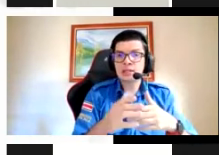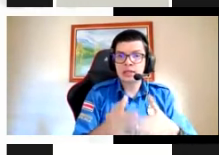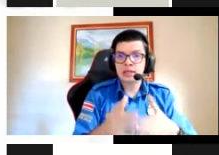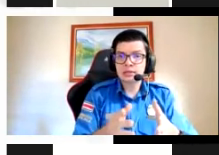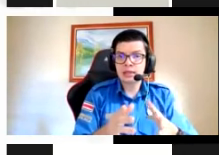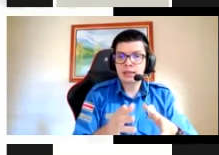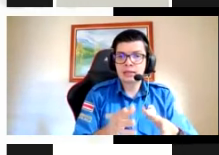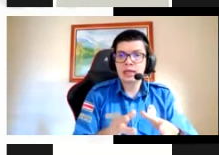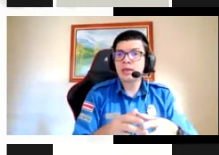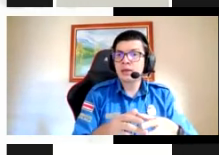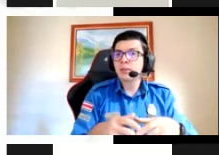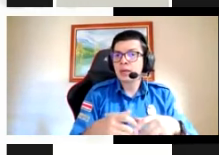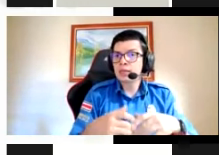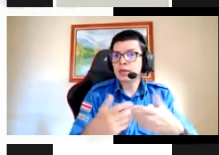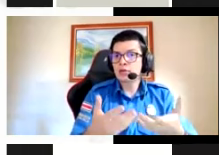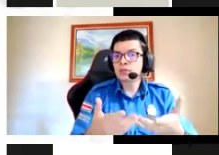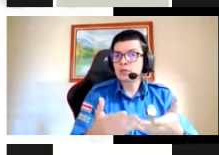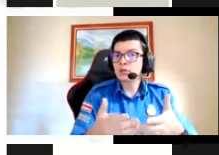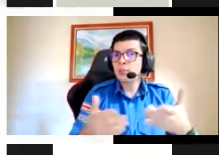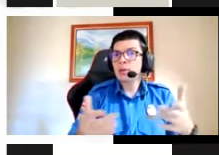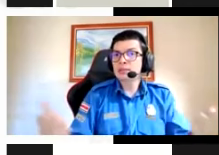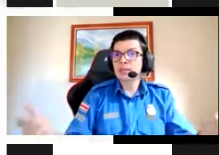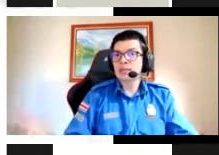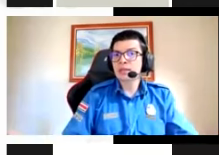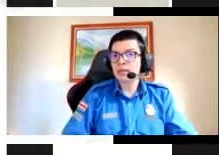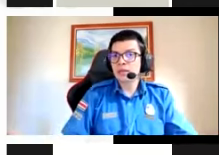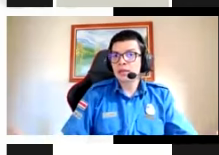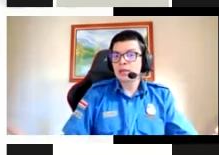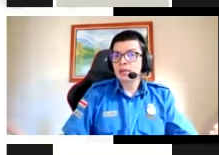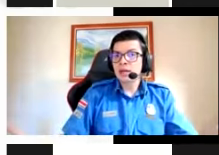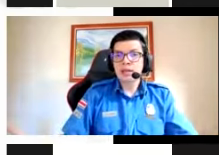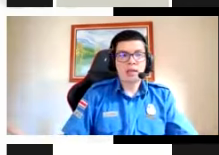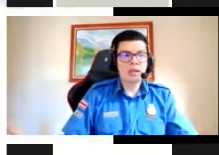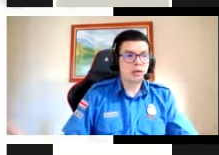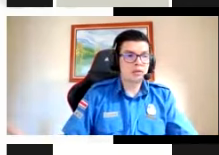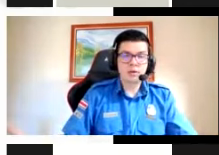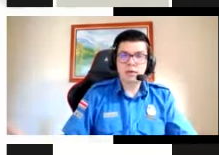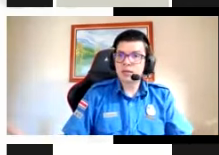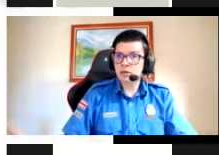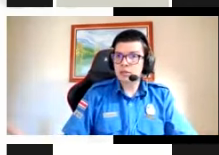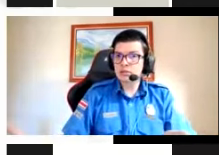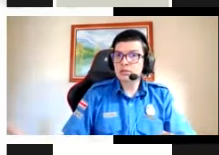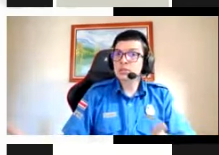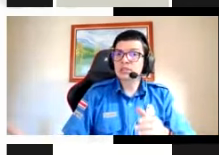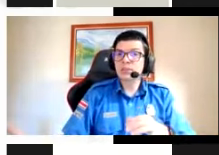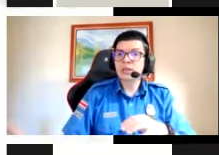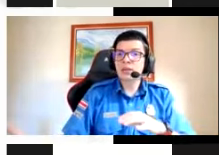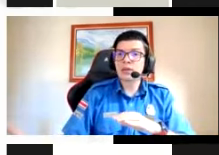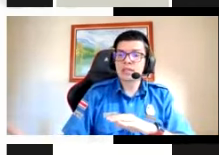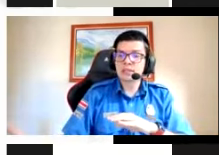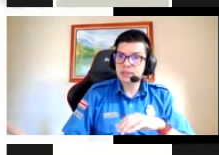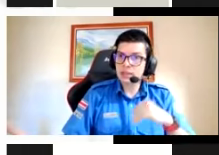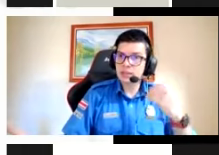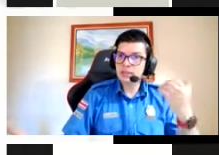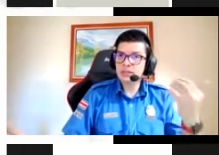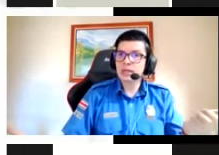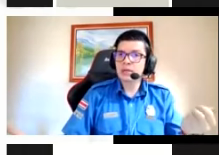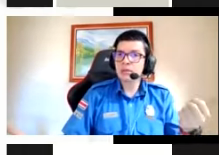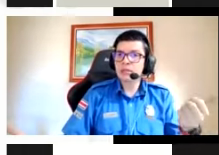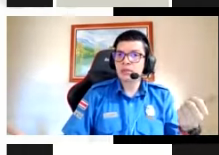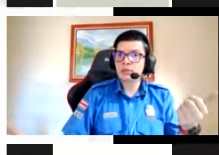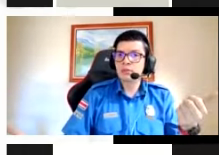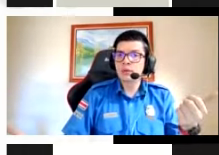calle y este tanque va a generar una explosión bastante grande que inclusive a todos esos espectadores que siempre